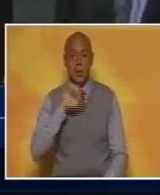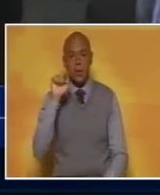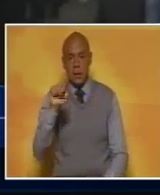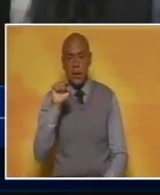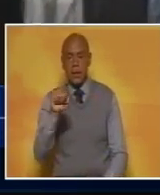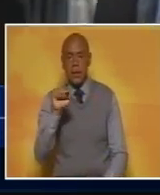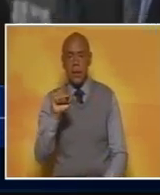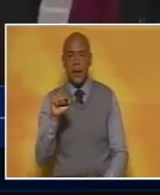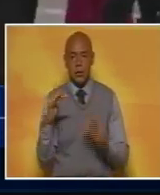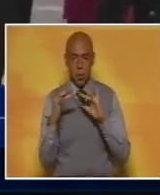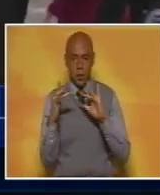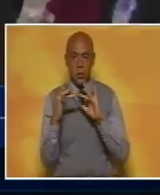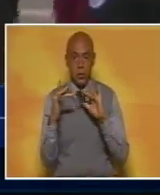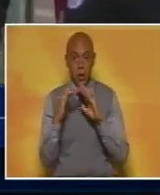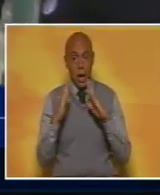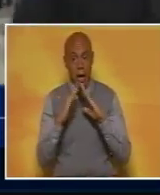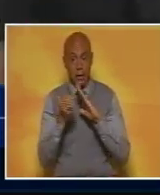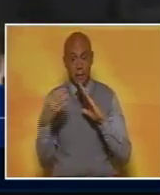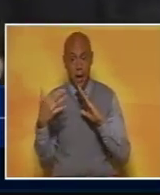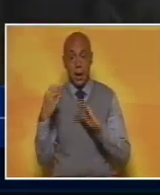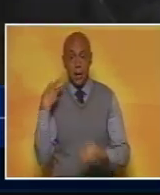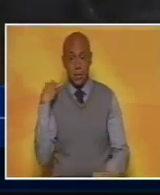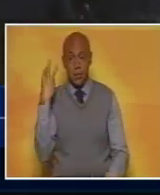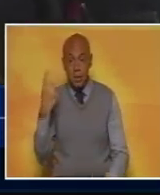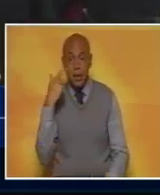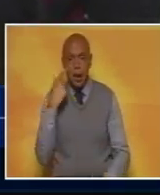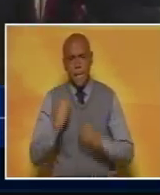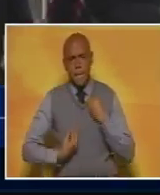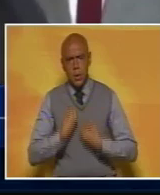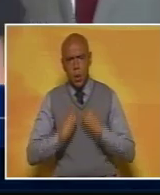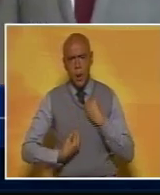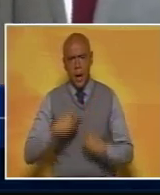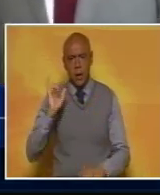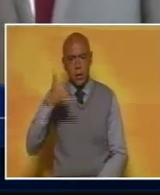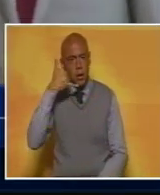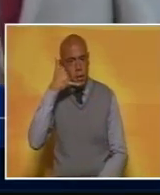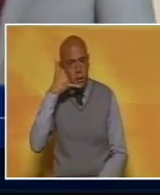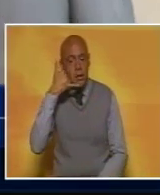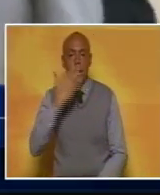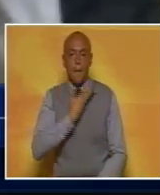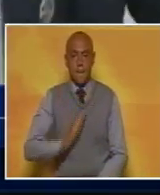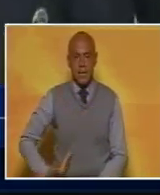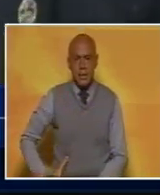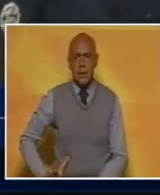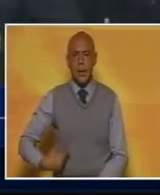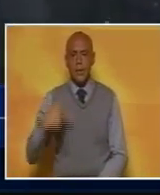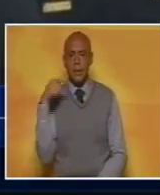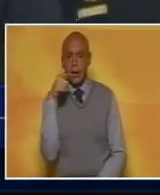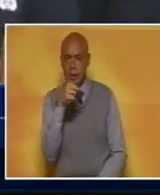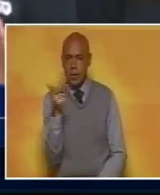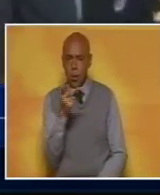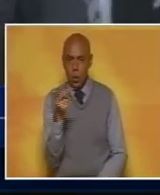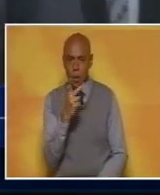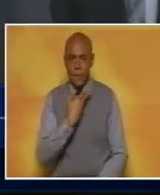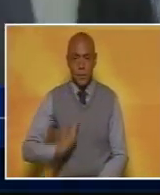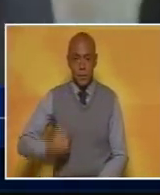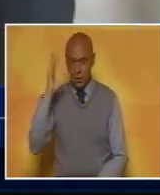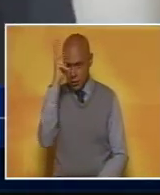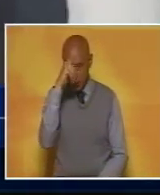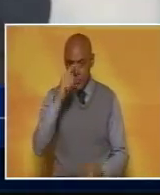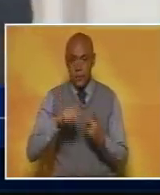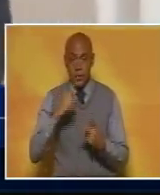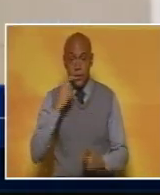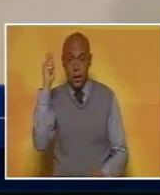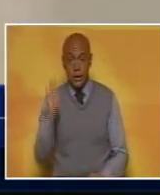Casa Blanca, afirmó que le preocupó la conversación con el presidente ucraniano Vladimir Zelensky y aseguró que no cree